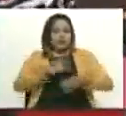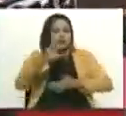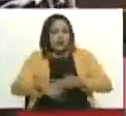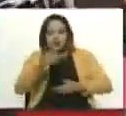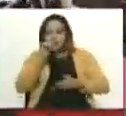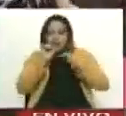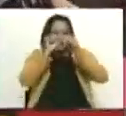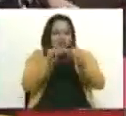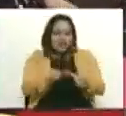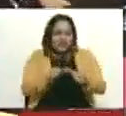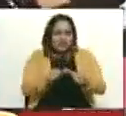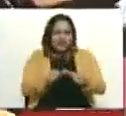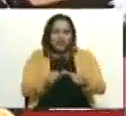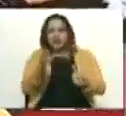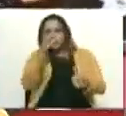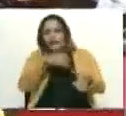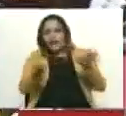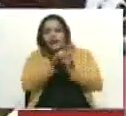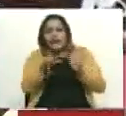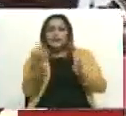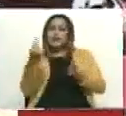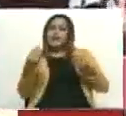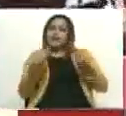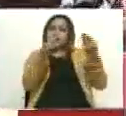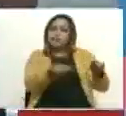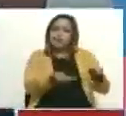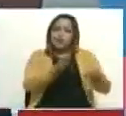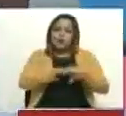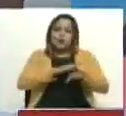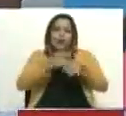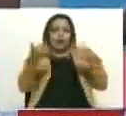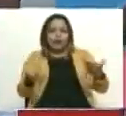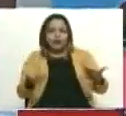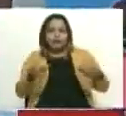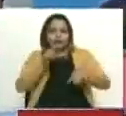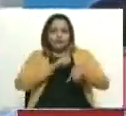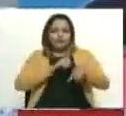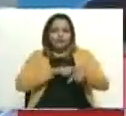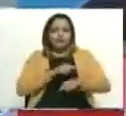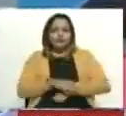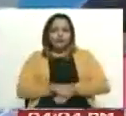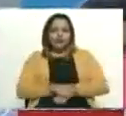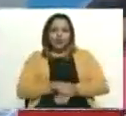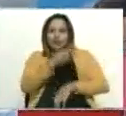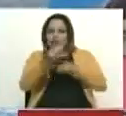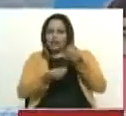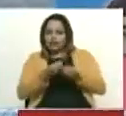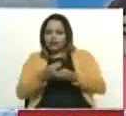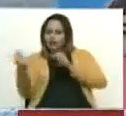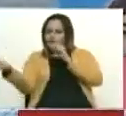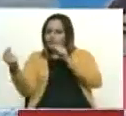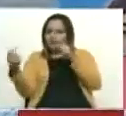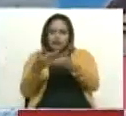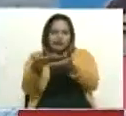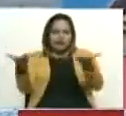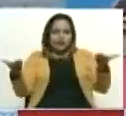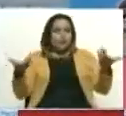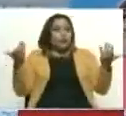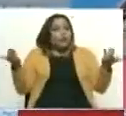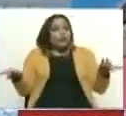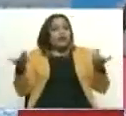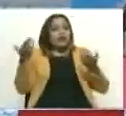son esas las únicas leyes que vamos a llevar, porque ahora estamos en la etapa de venir a conversar con ustedes cuáles son